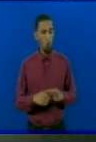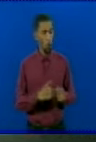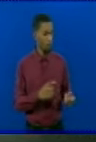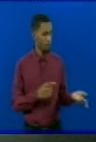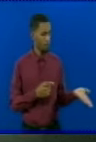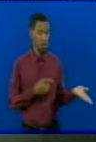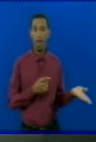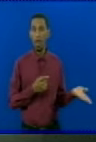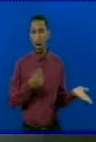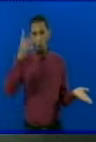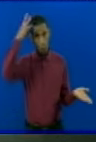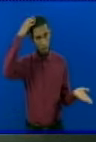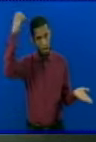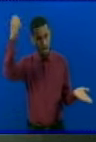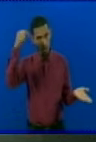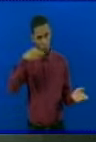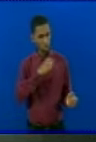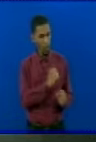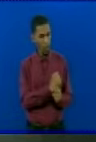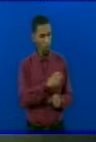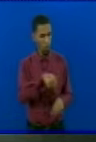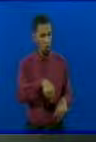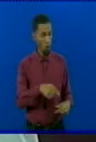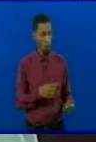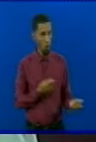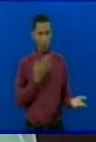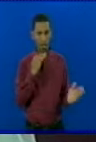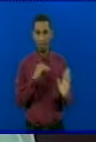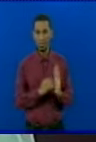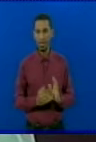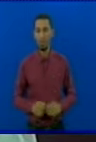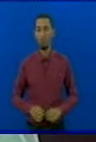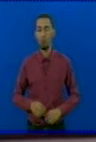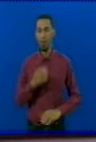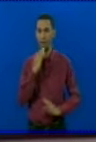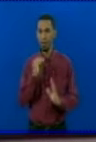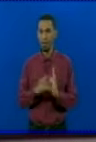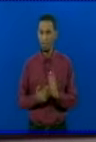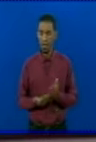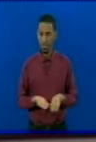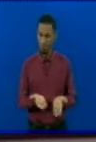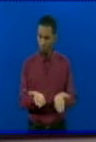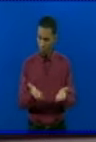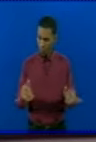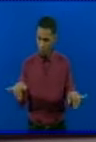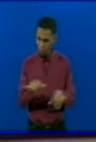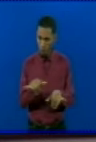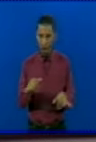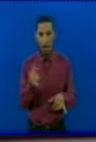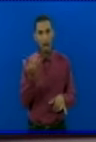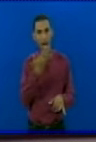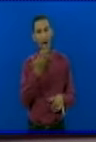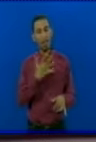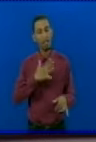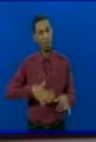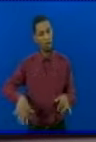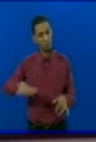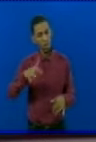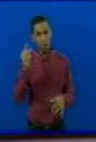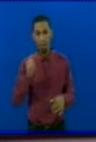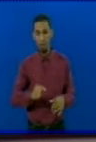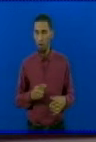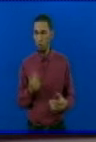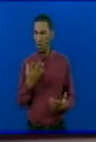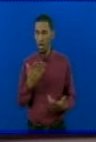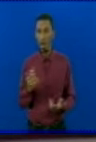Falcón Hernández, gobernador en funciones. Muy buenas tardes para usted. Buenas tardes. Buenas tardes entonces también para recibir en esta jornada Juan Carlos Rosel